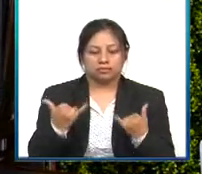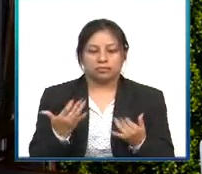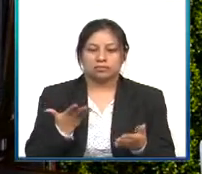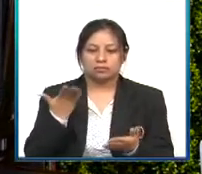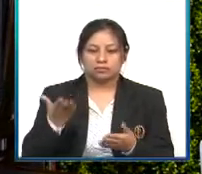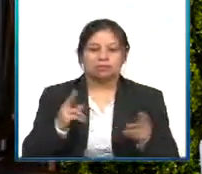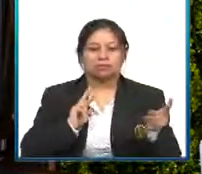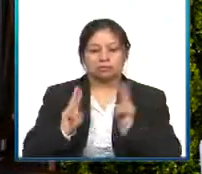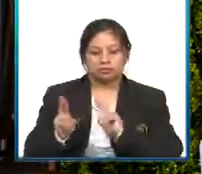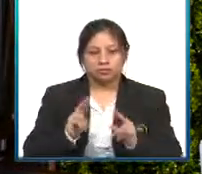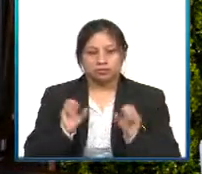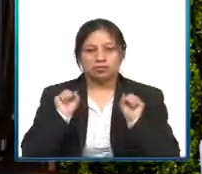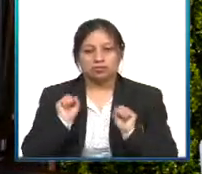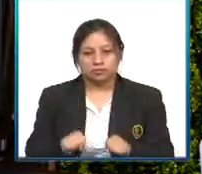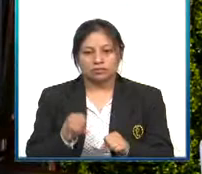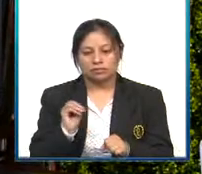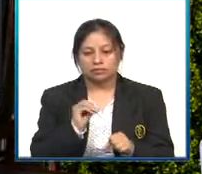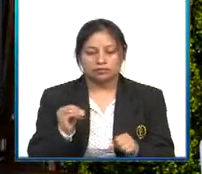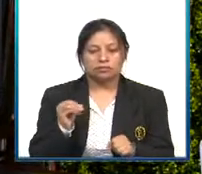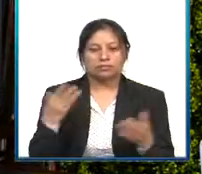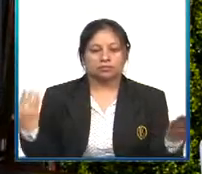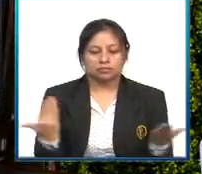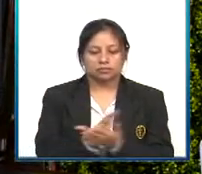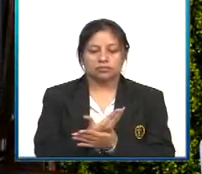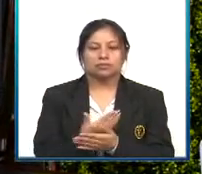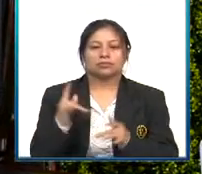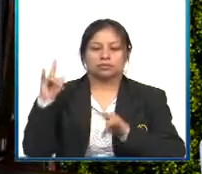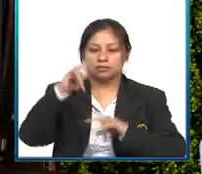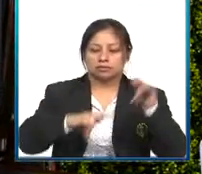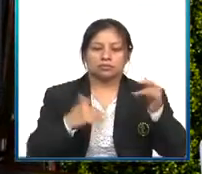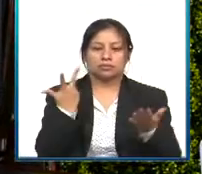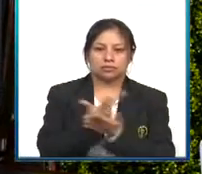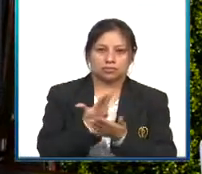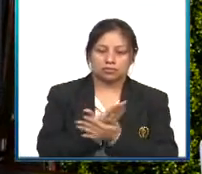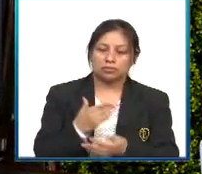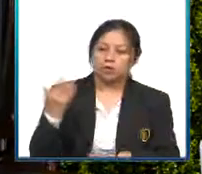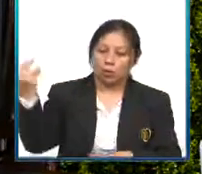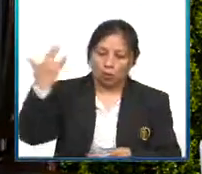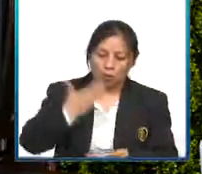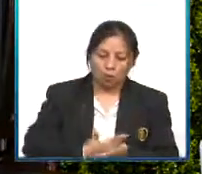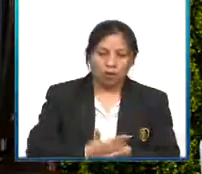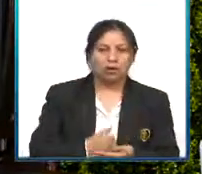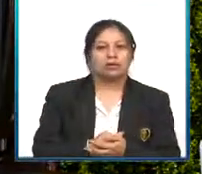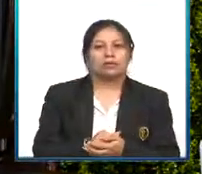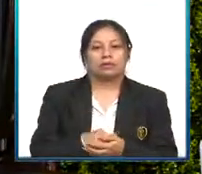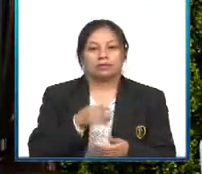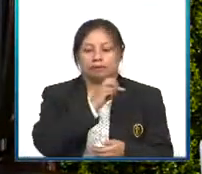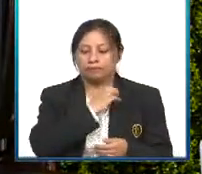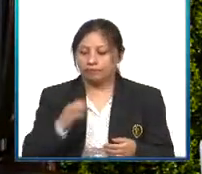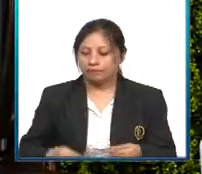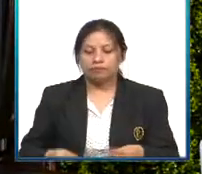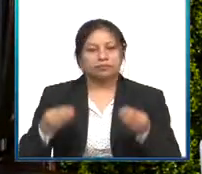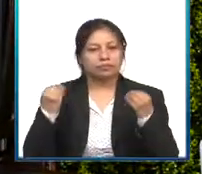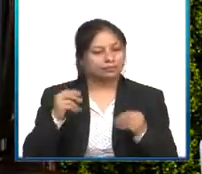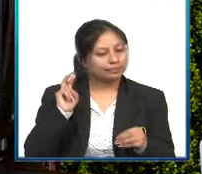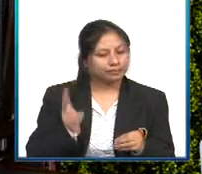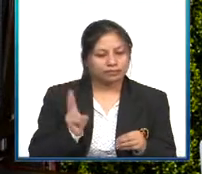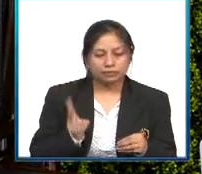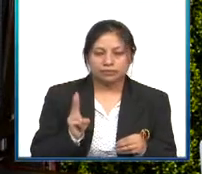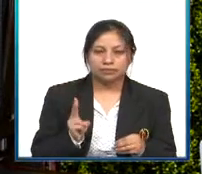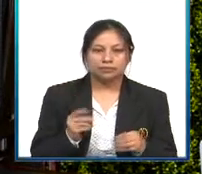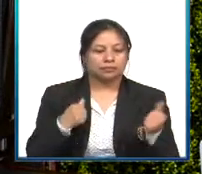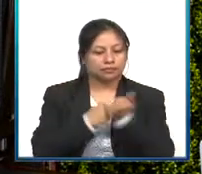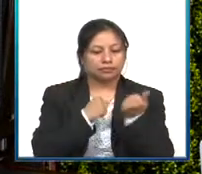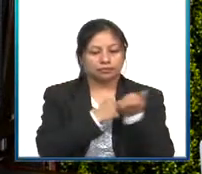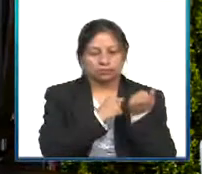la viabilidad para que nuevas aerolíneas puedan venir a Guatemala. El señor presidente ha sido una persona que siempre ha estado